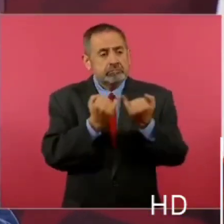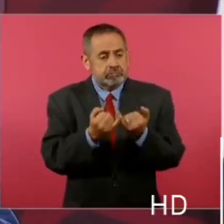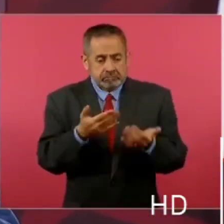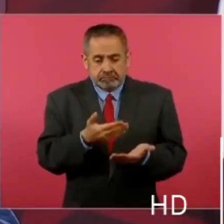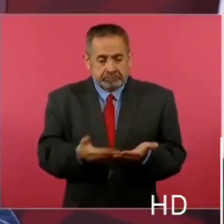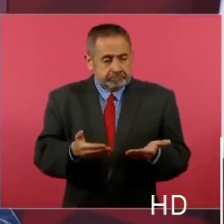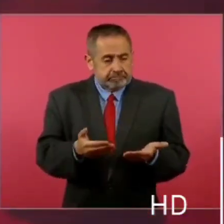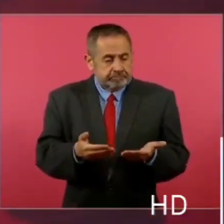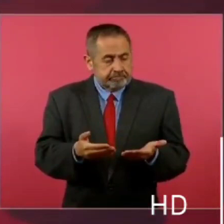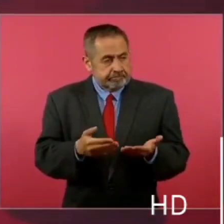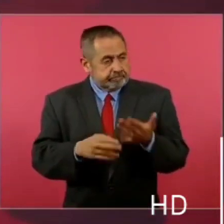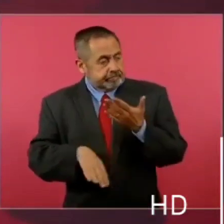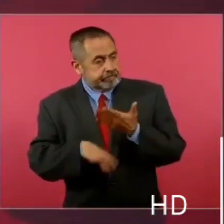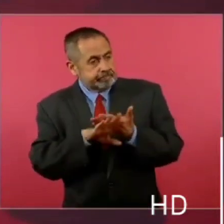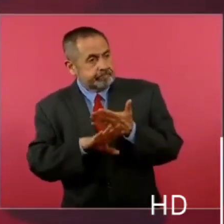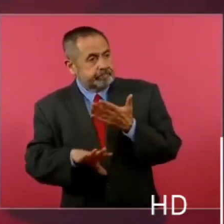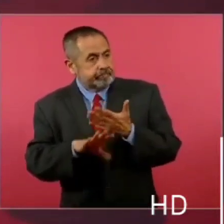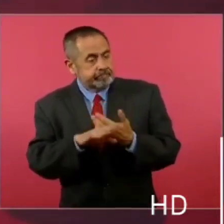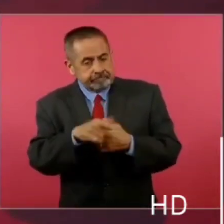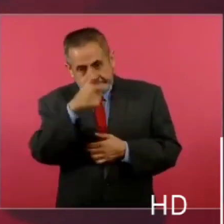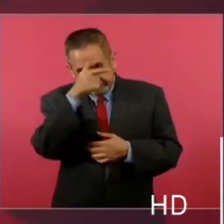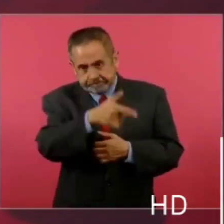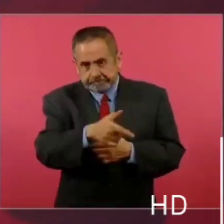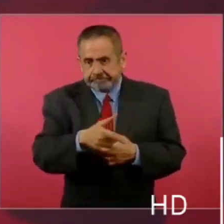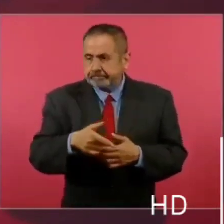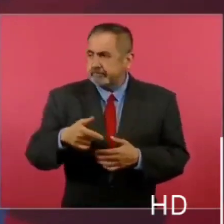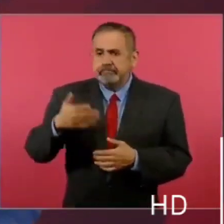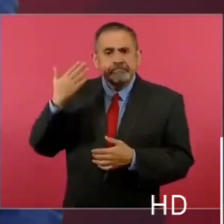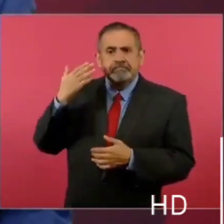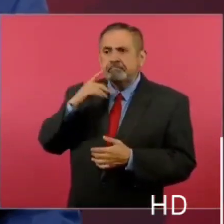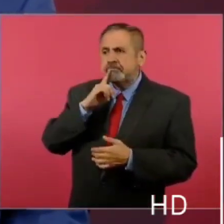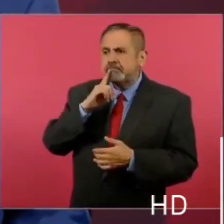país. Y en ese sentido